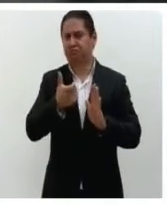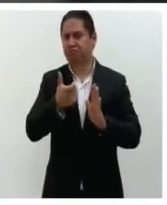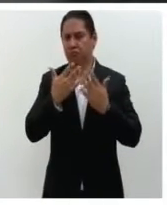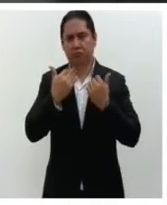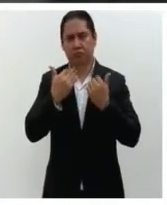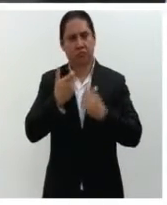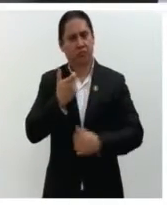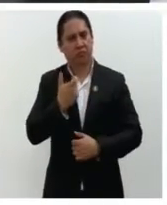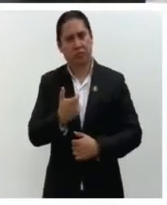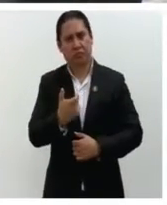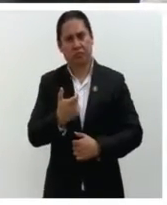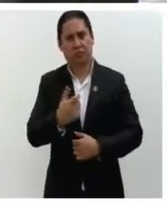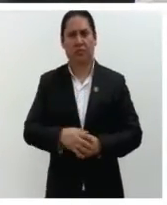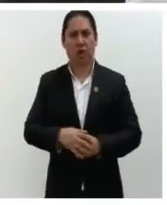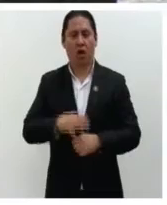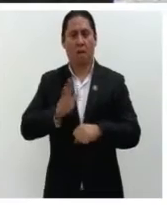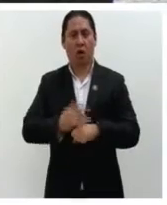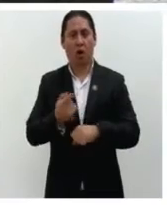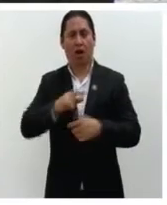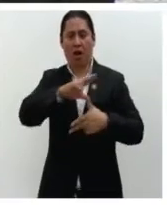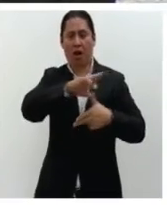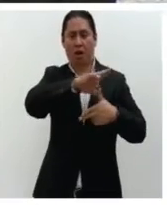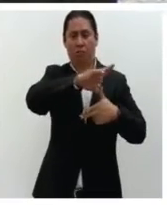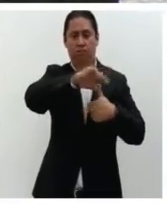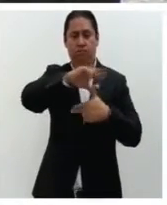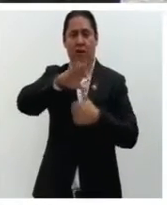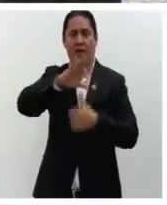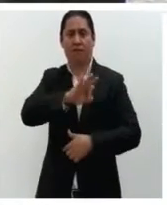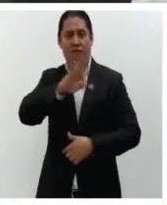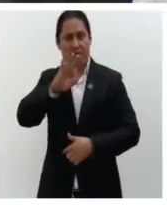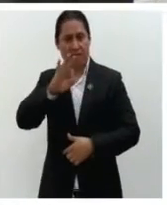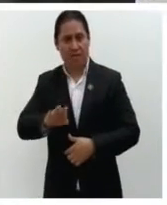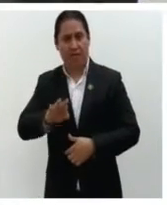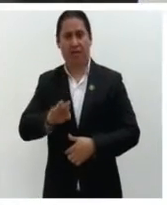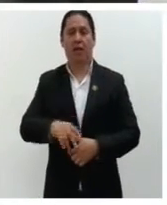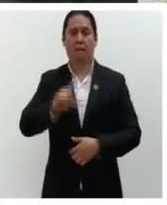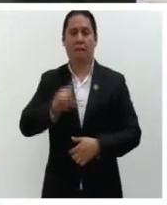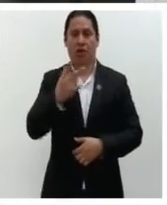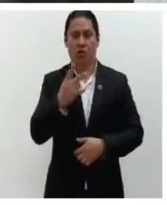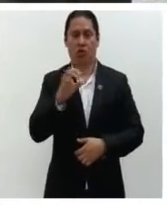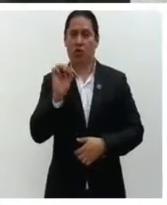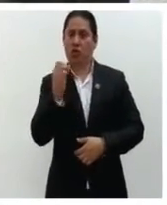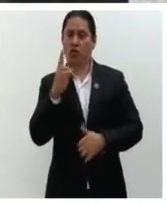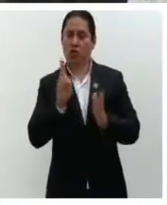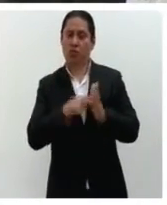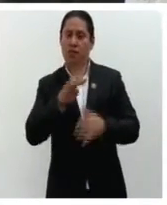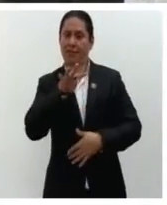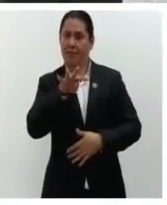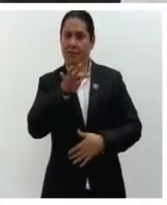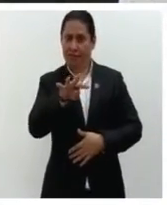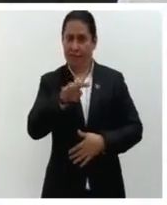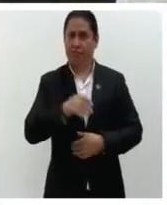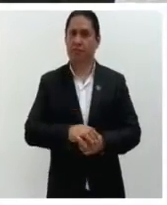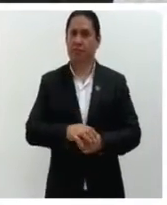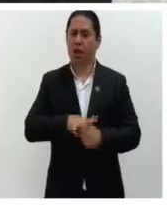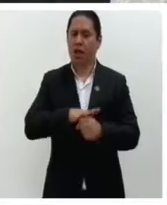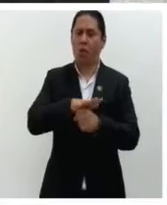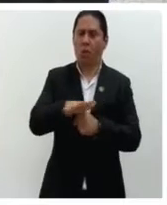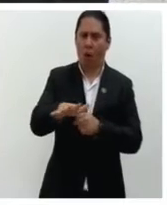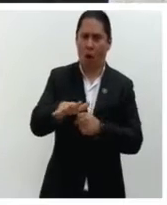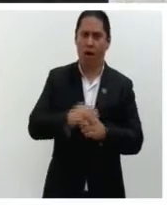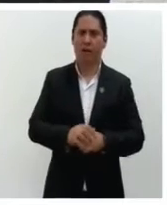fueron afectadas por el socavón de fecha 28 de octubre del 2019, lo cual se